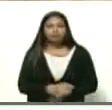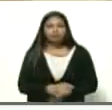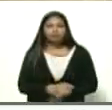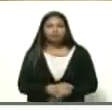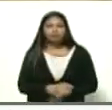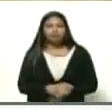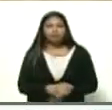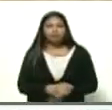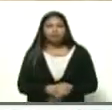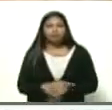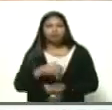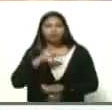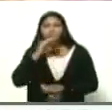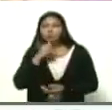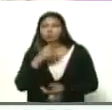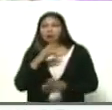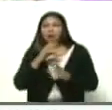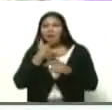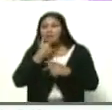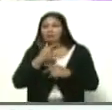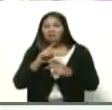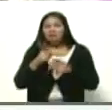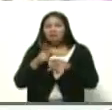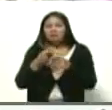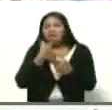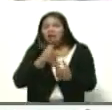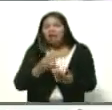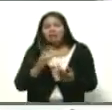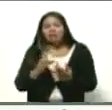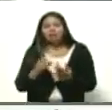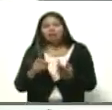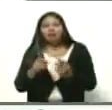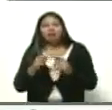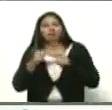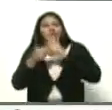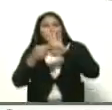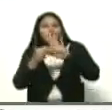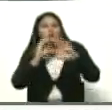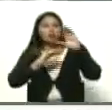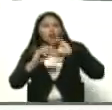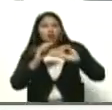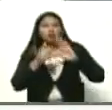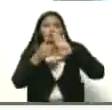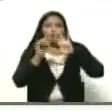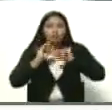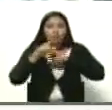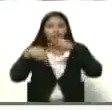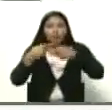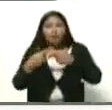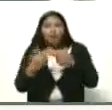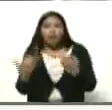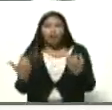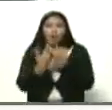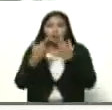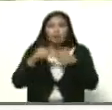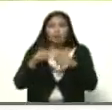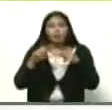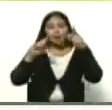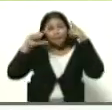No hacía falta ningún tipo de investigación, sino la sentencia de los medios. Eso se vio registrado luego en el golpe de Estado al